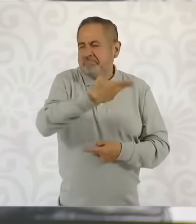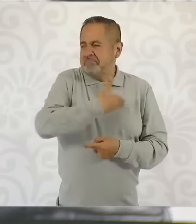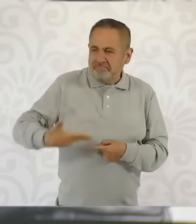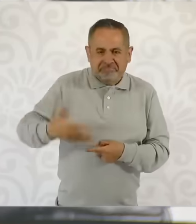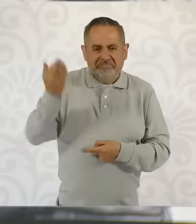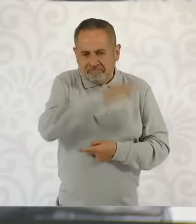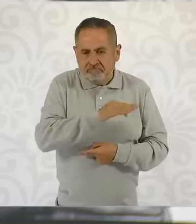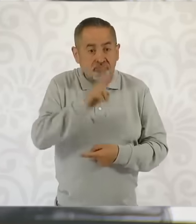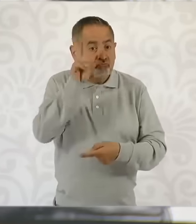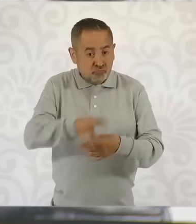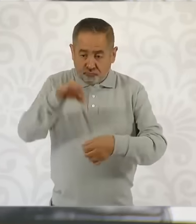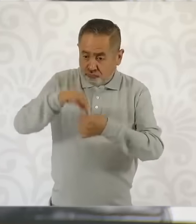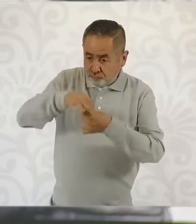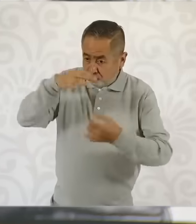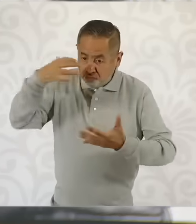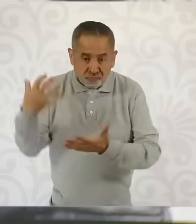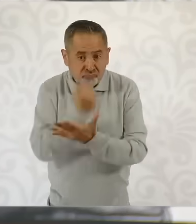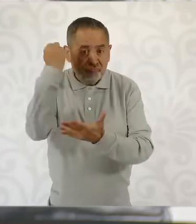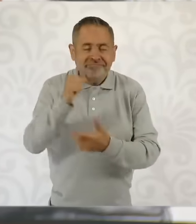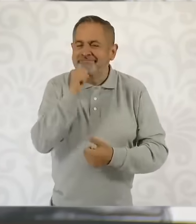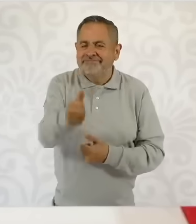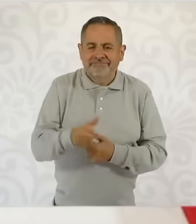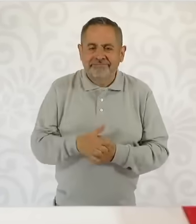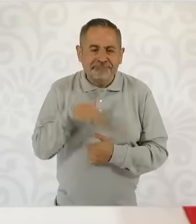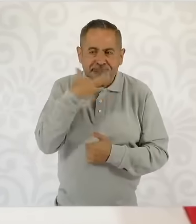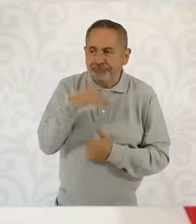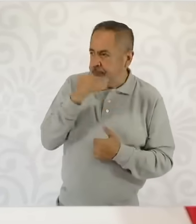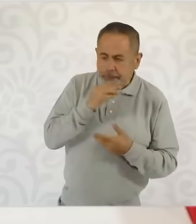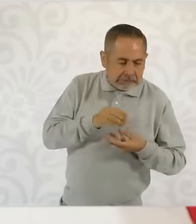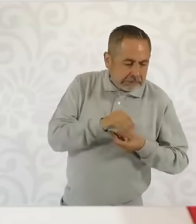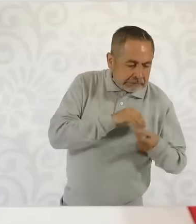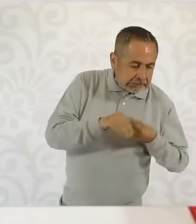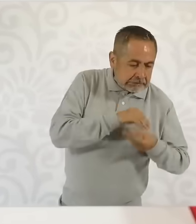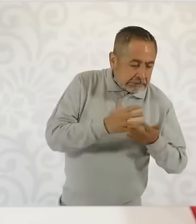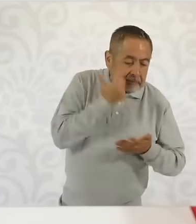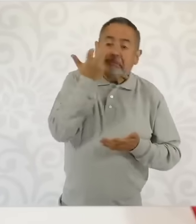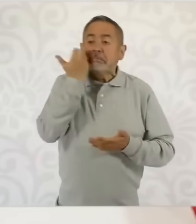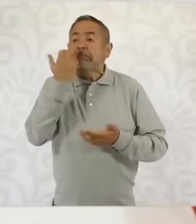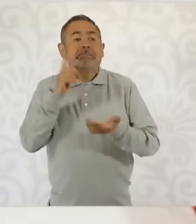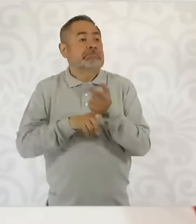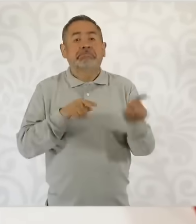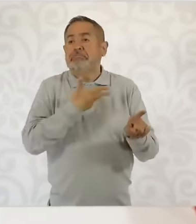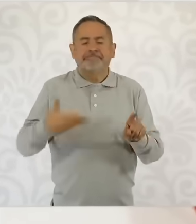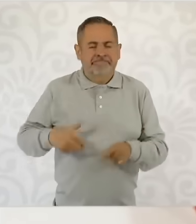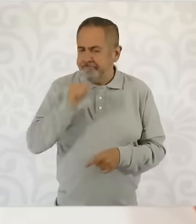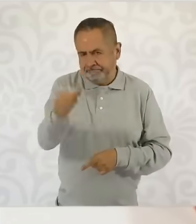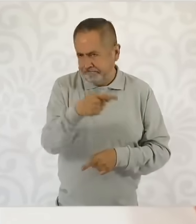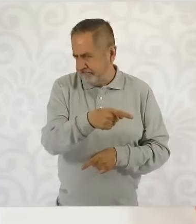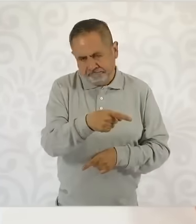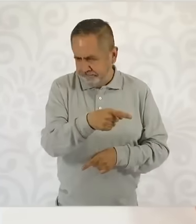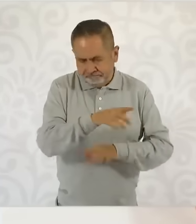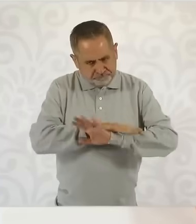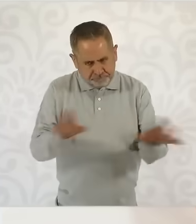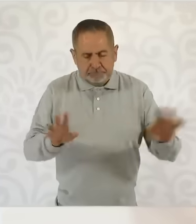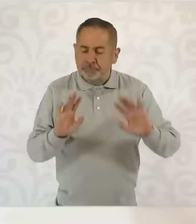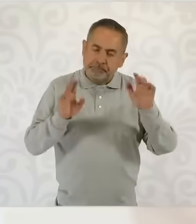Calderón no llegó por el voto popular, llegó por un fraude. entra al gobierno, porque